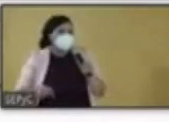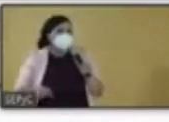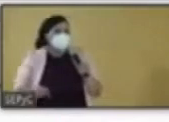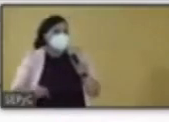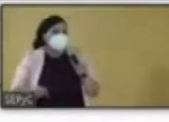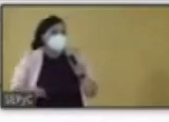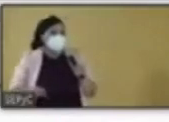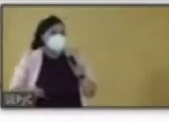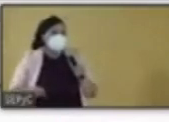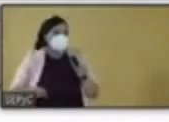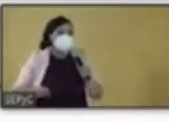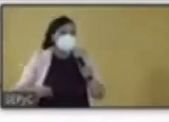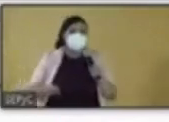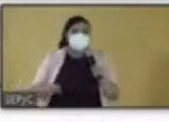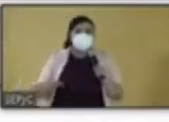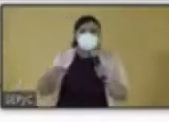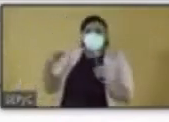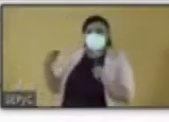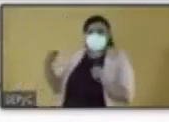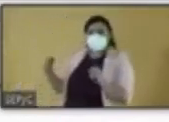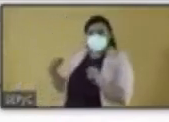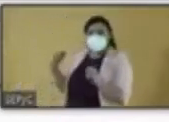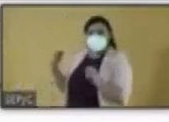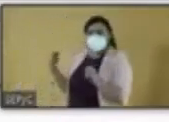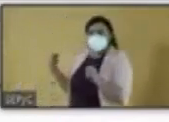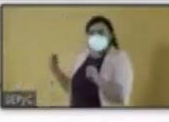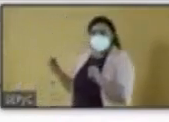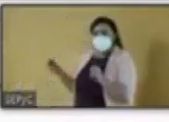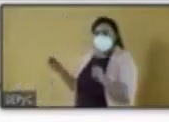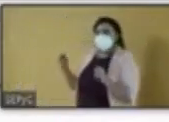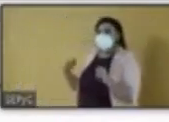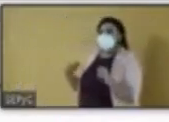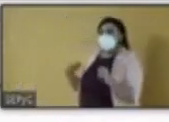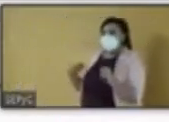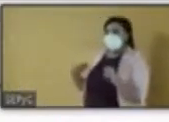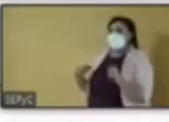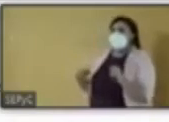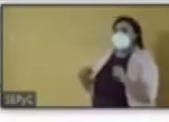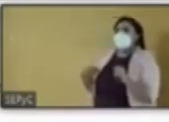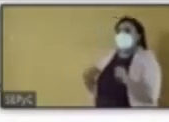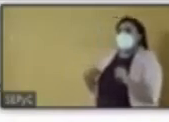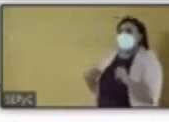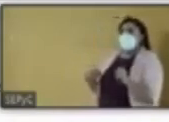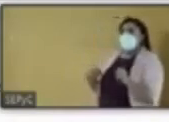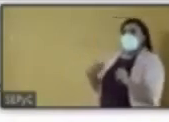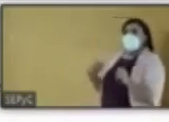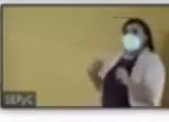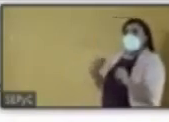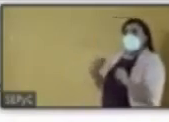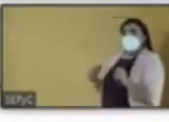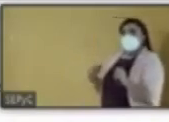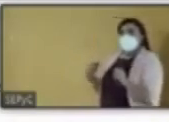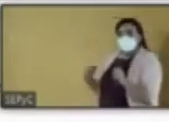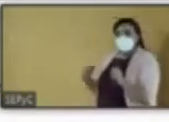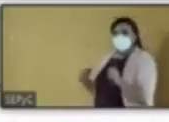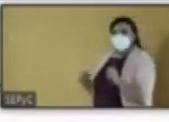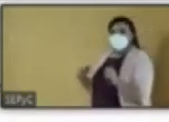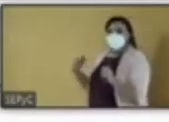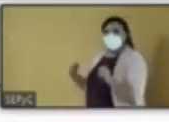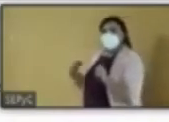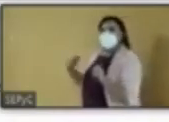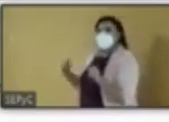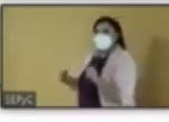En este apartado no se despliega ninguna pantalla como se hizo con anterioridad. Esto implica que entonces si vamos a ingresar los datos